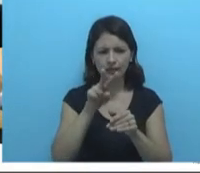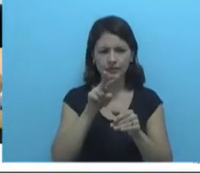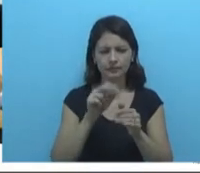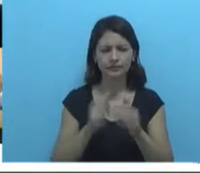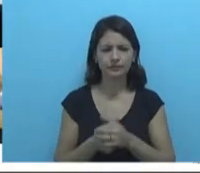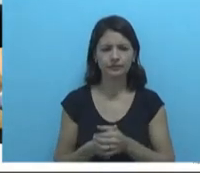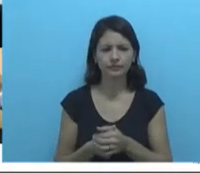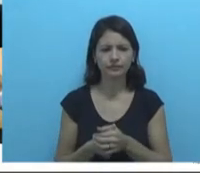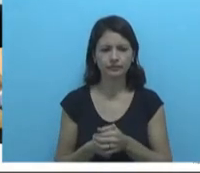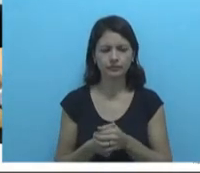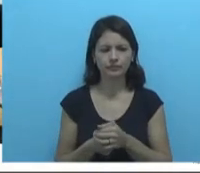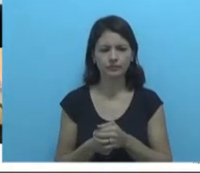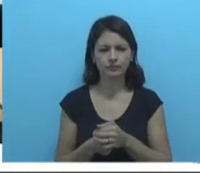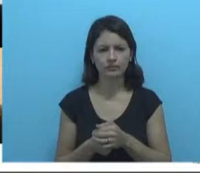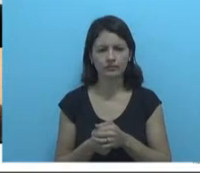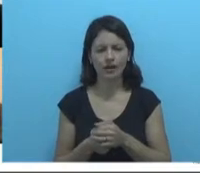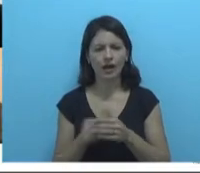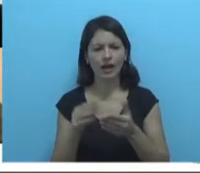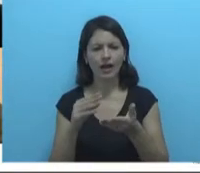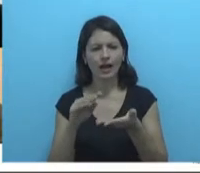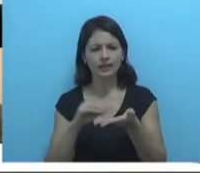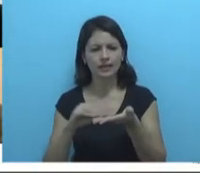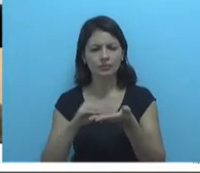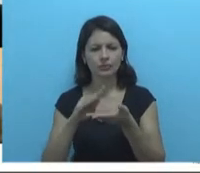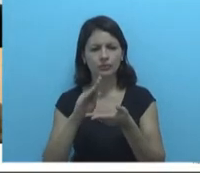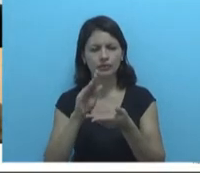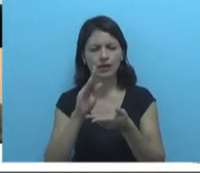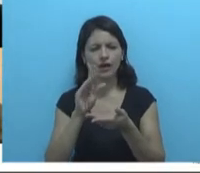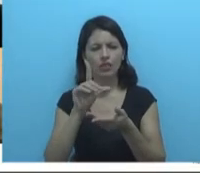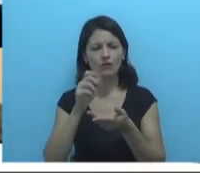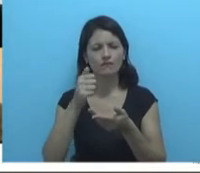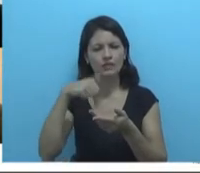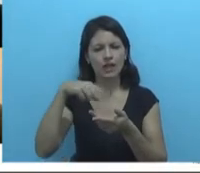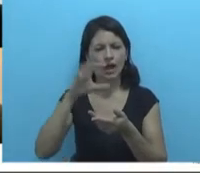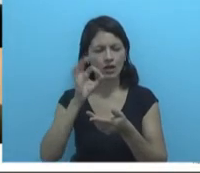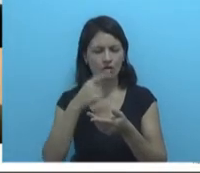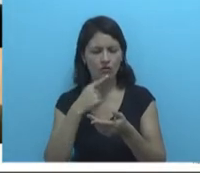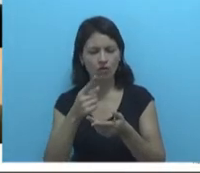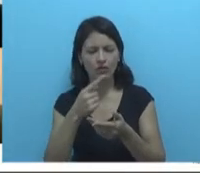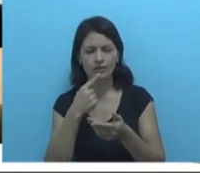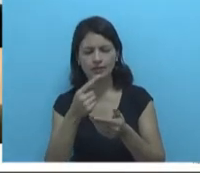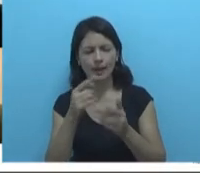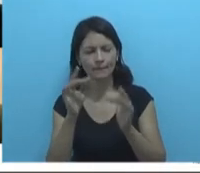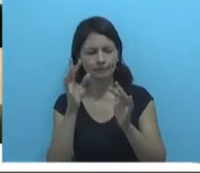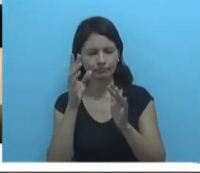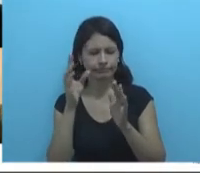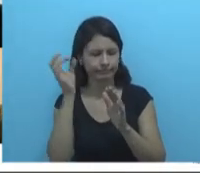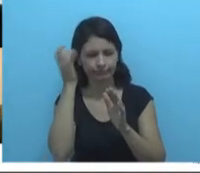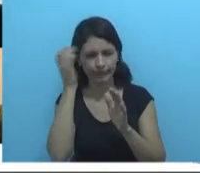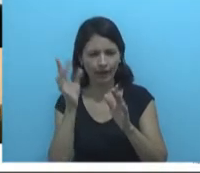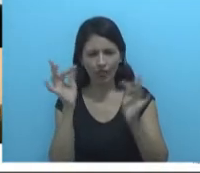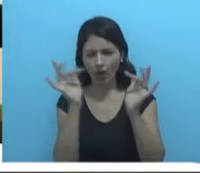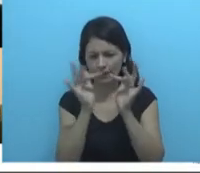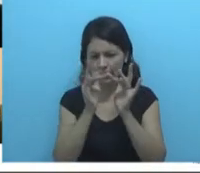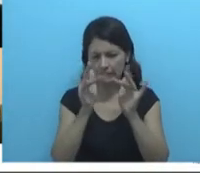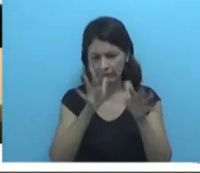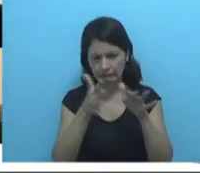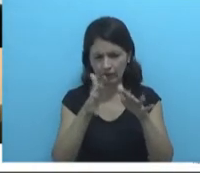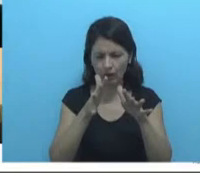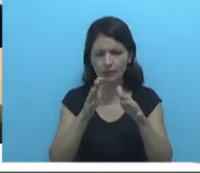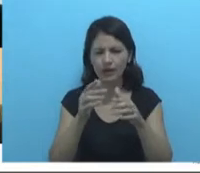Perdón, señor presidente, tengo problemas de conexión. Era para aclarar que el bloque socialista no acompaña los proyectos